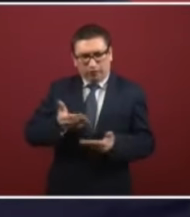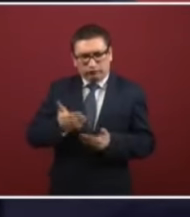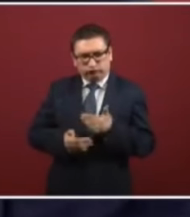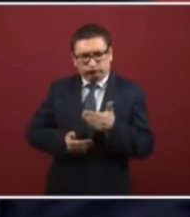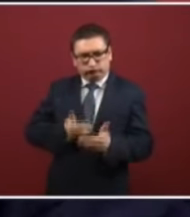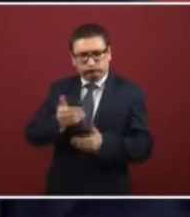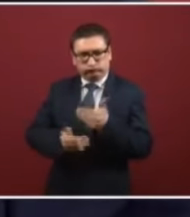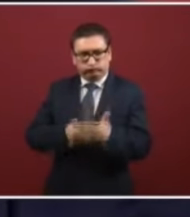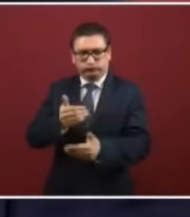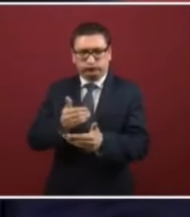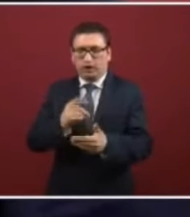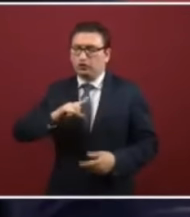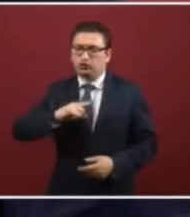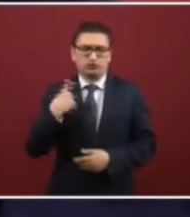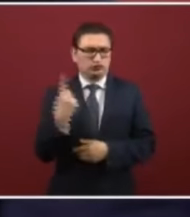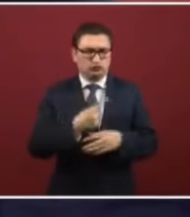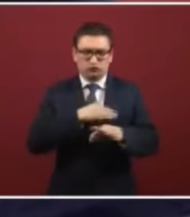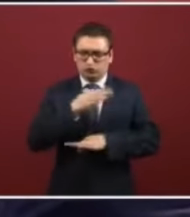Entre todos.